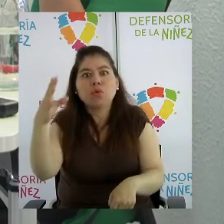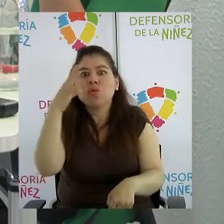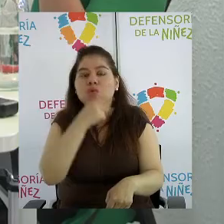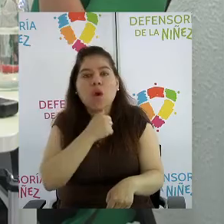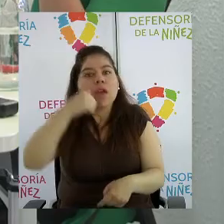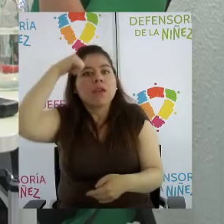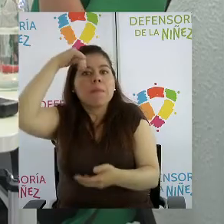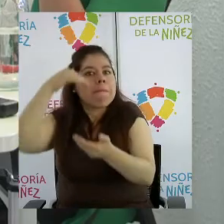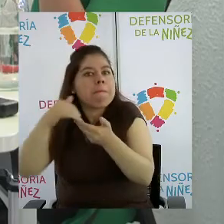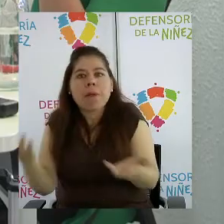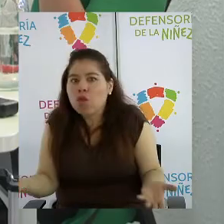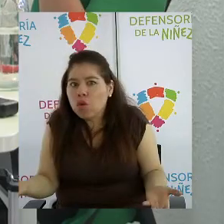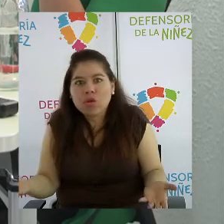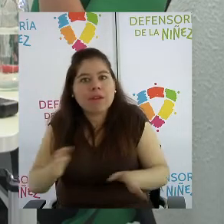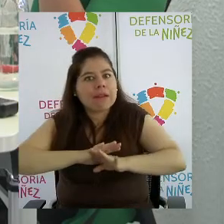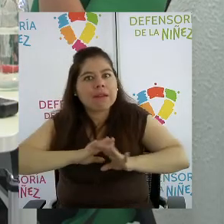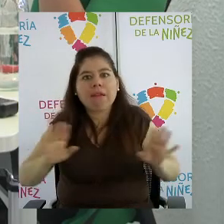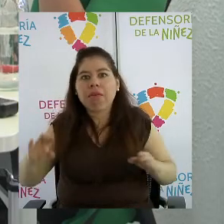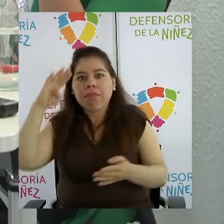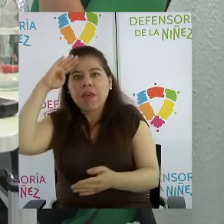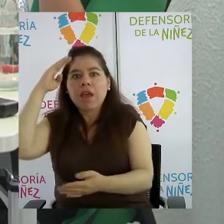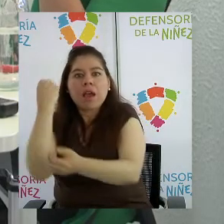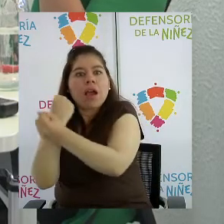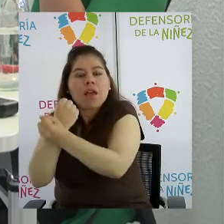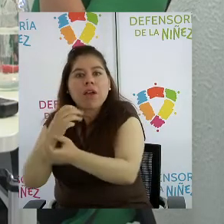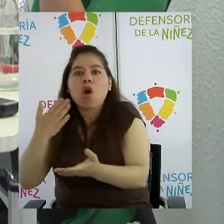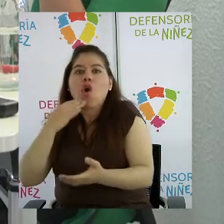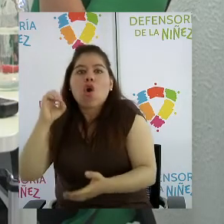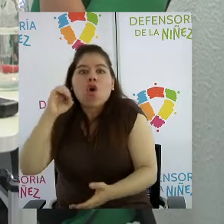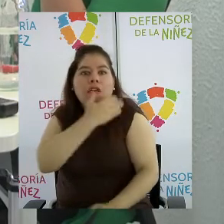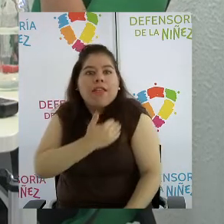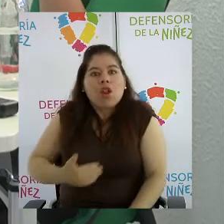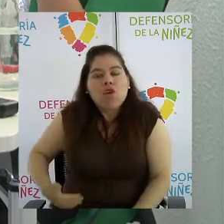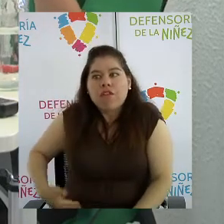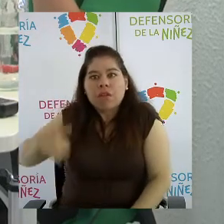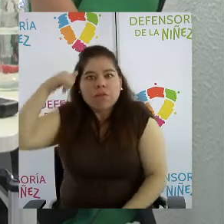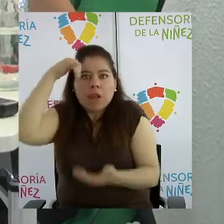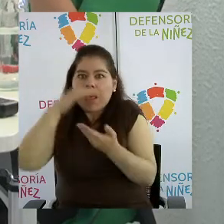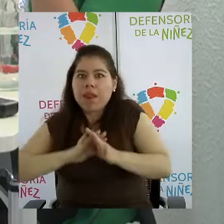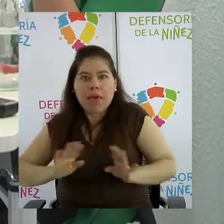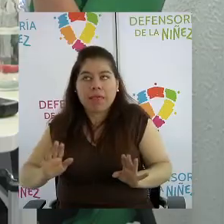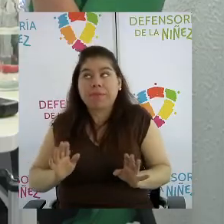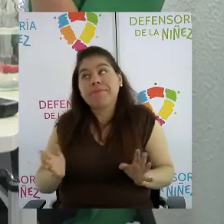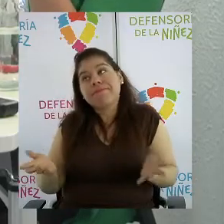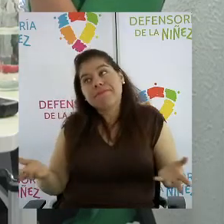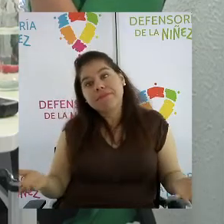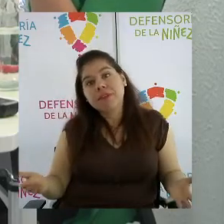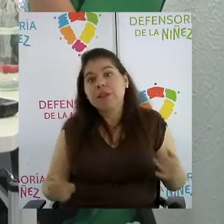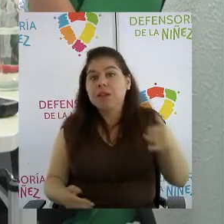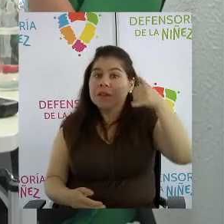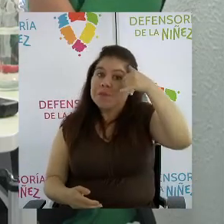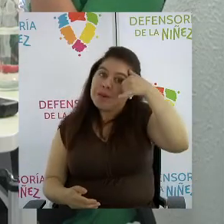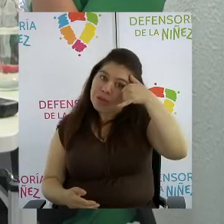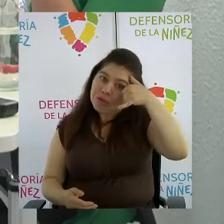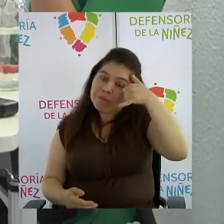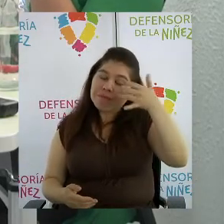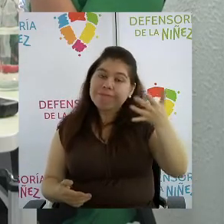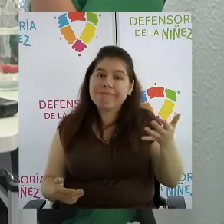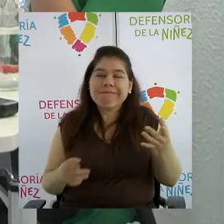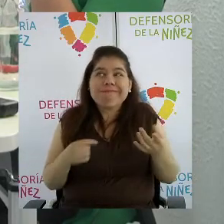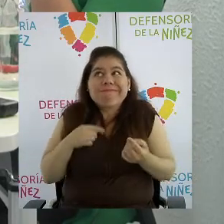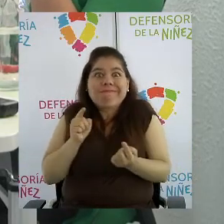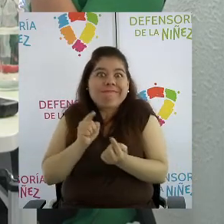perdón o disculpas por parte ni de Carabineros ni por parte del gobierno. Bueno, el perdón y la petición de perdón es algo tan